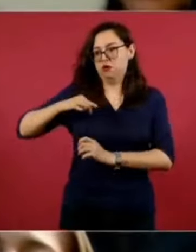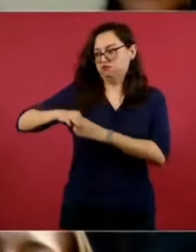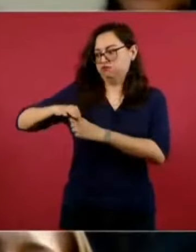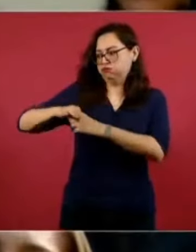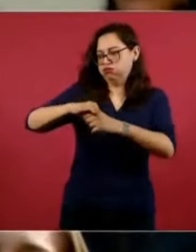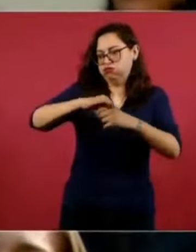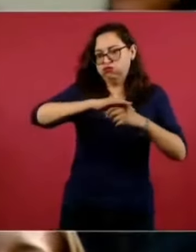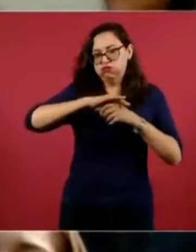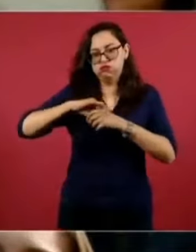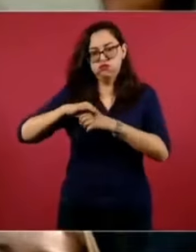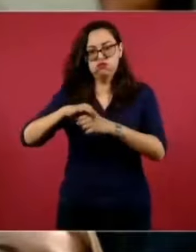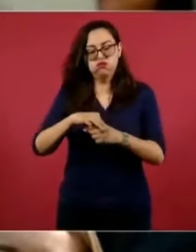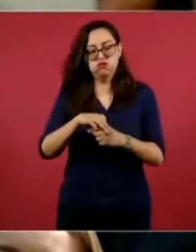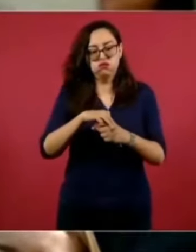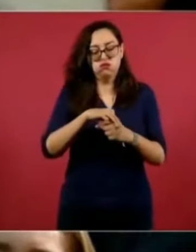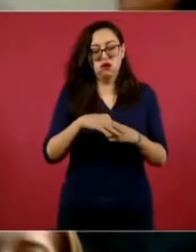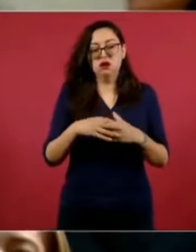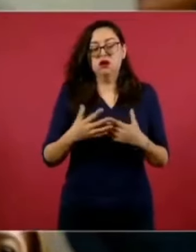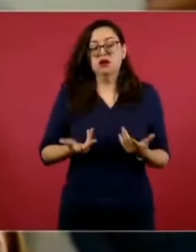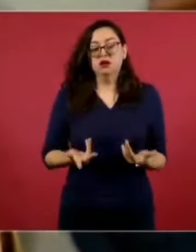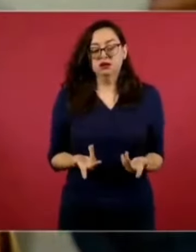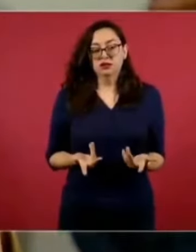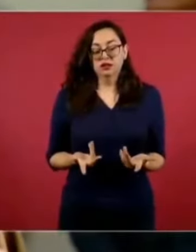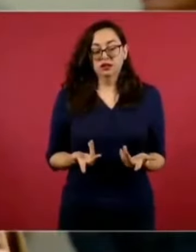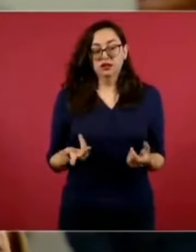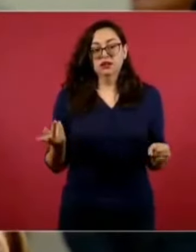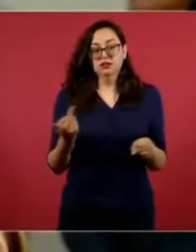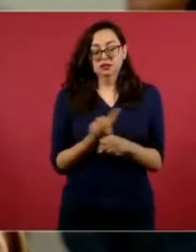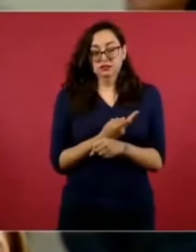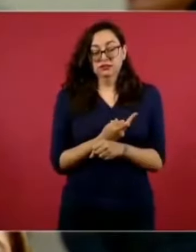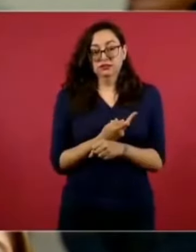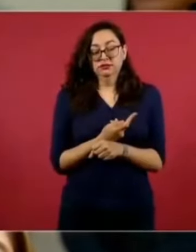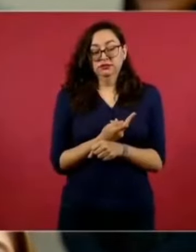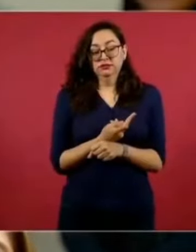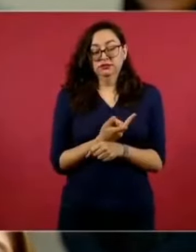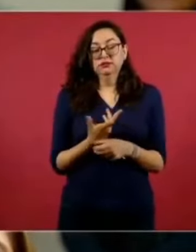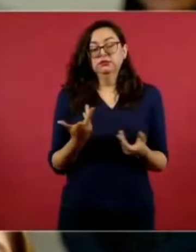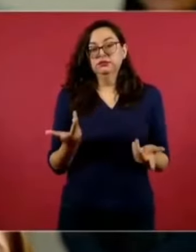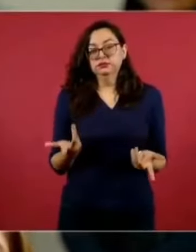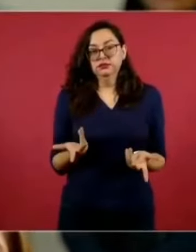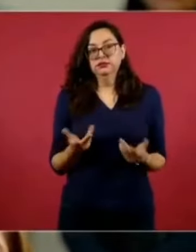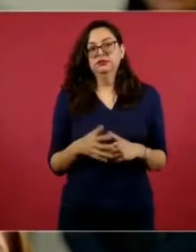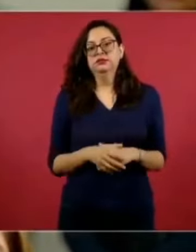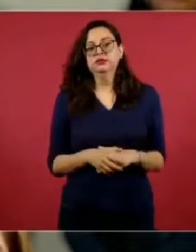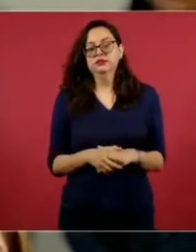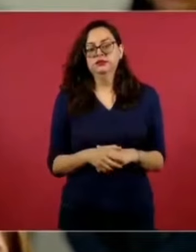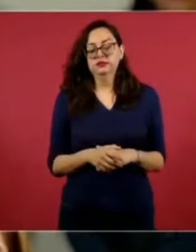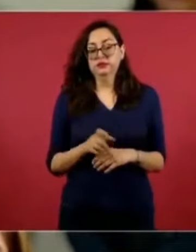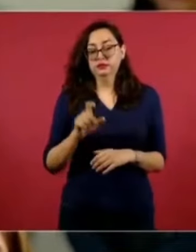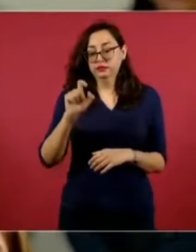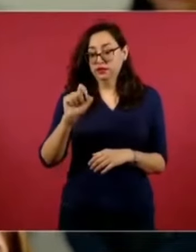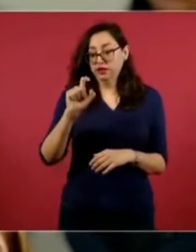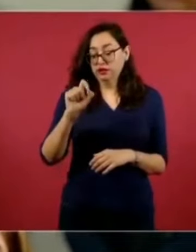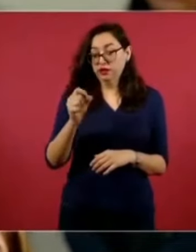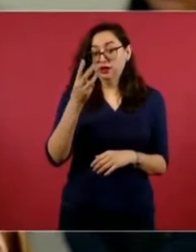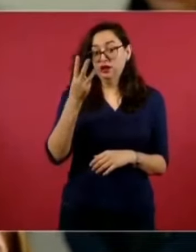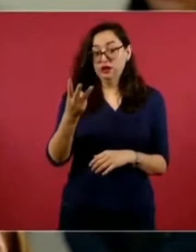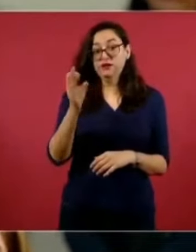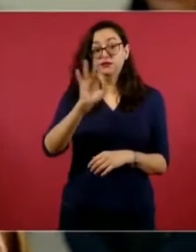pues esto era lo que se esperaba que un 23 por de los